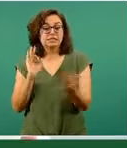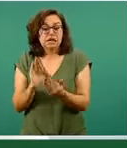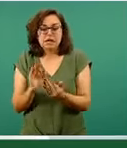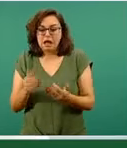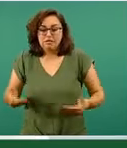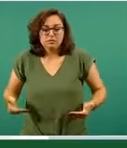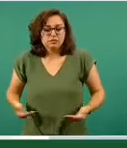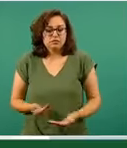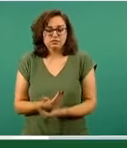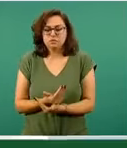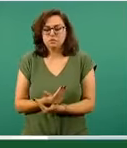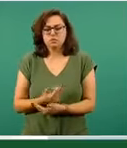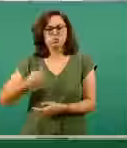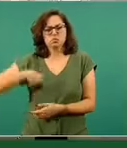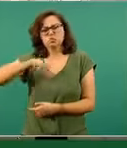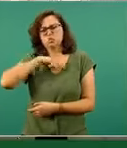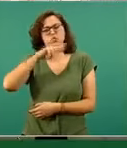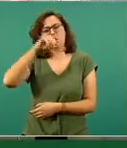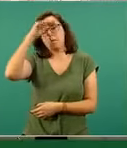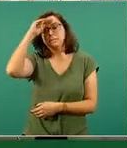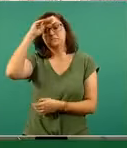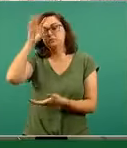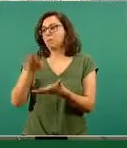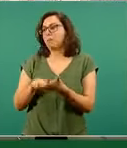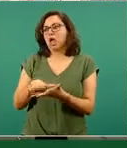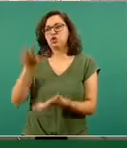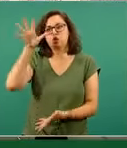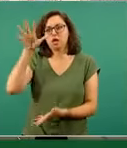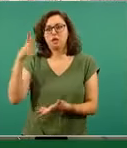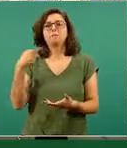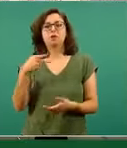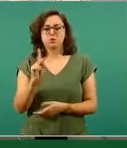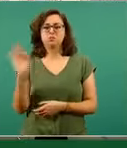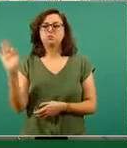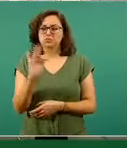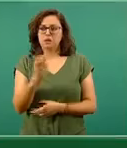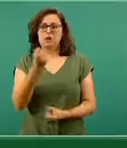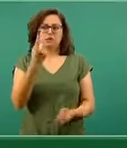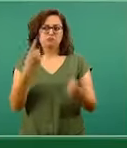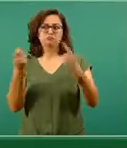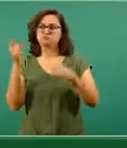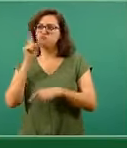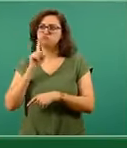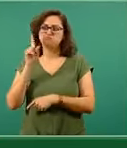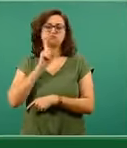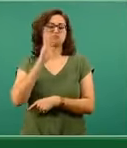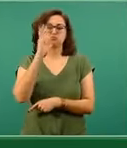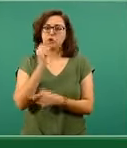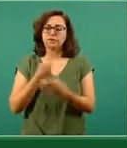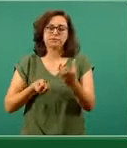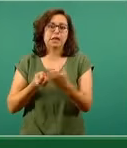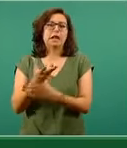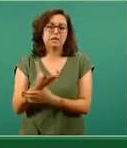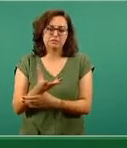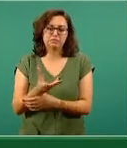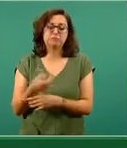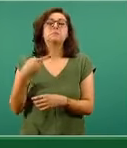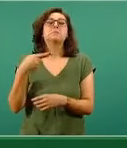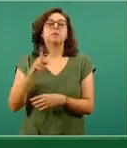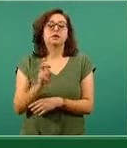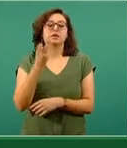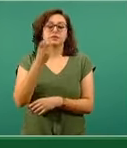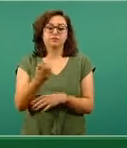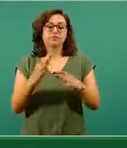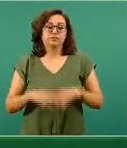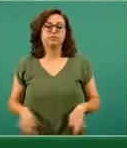menor, no va a ser para nada significativo, pero puede haber personas en ese sentido. Y lo importante es que en la operación, en la